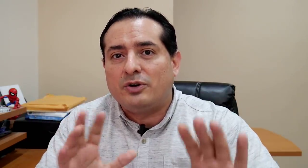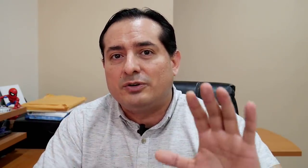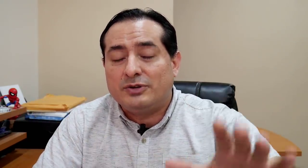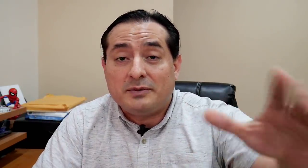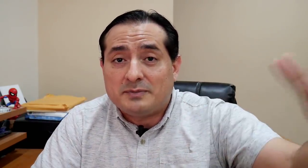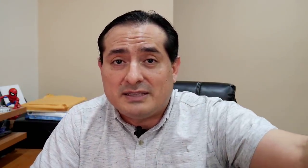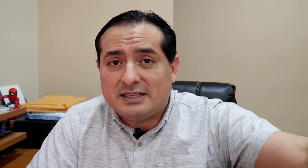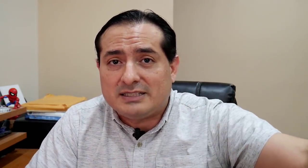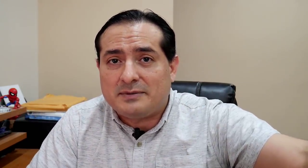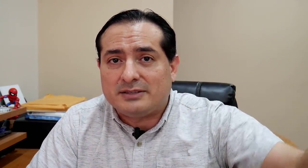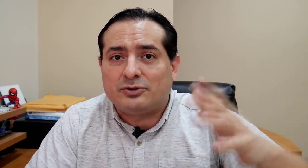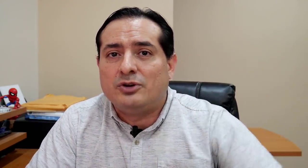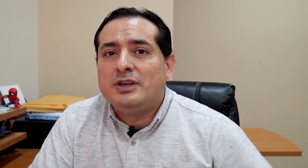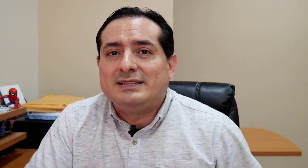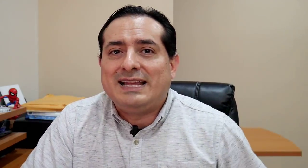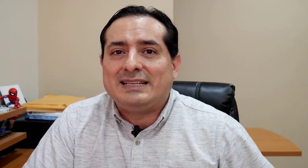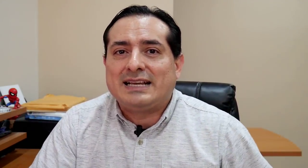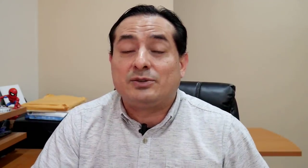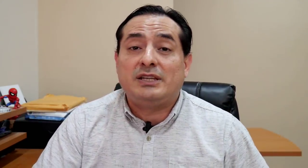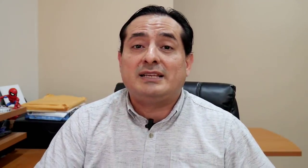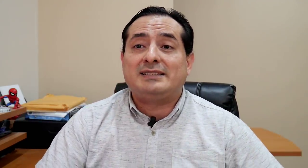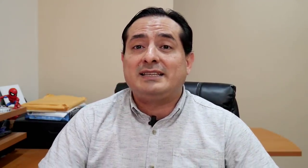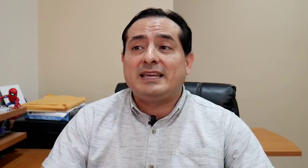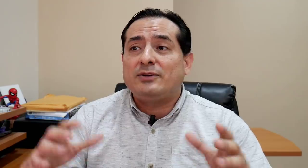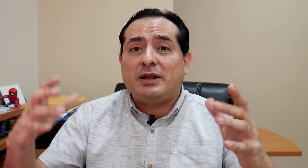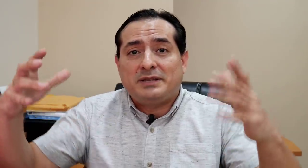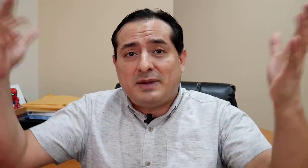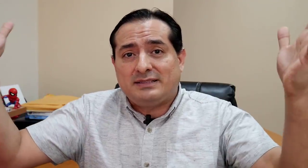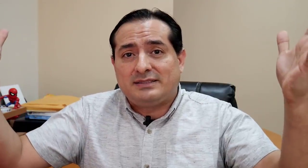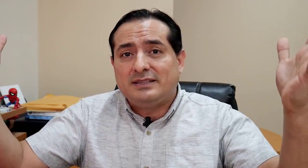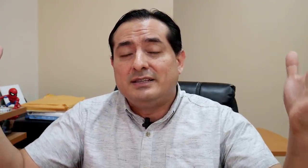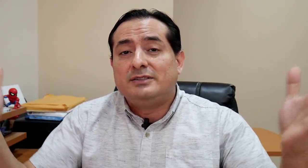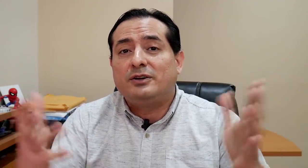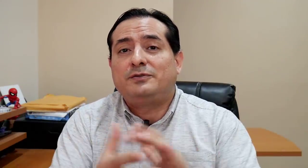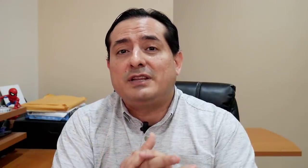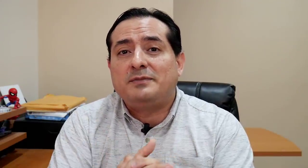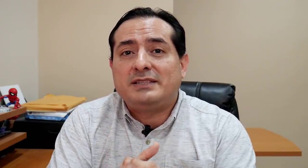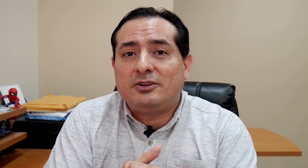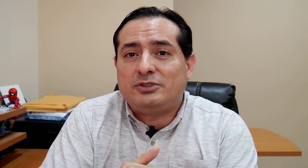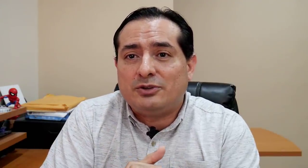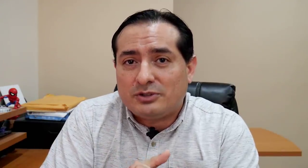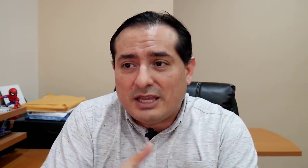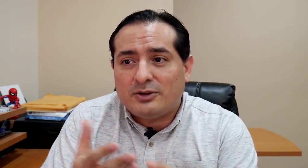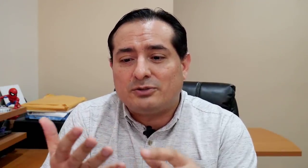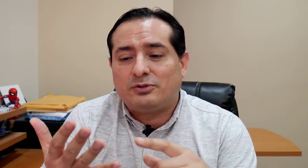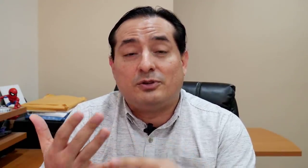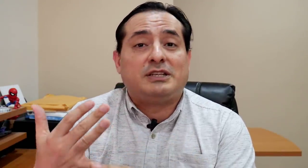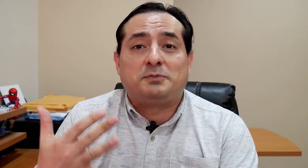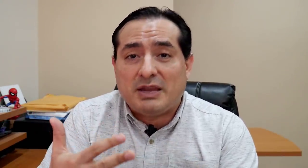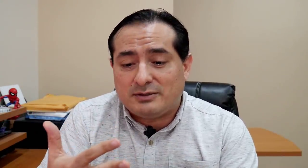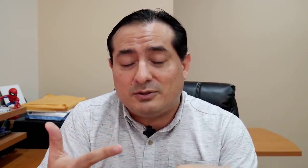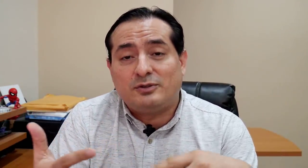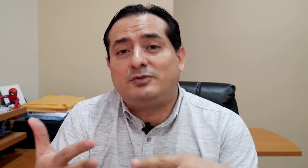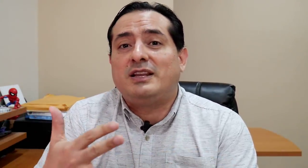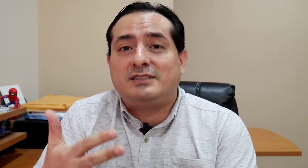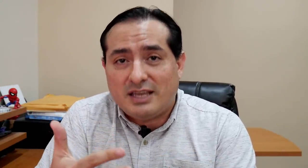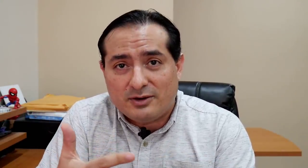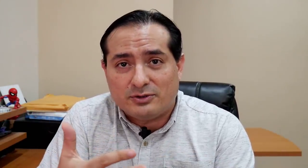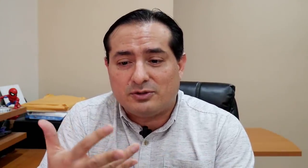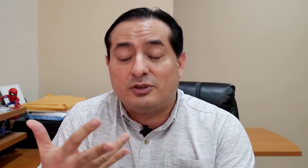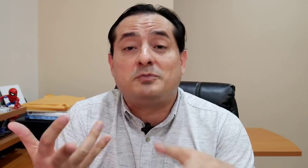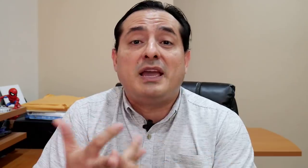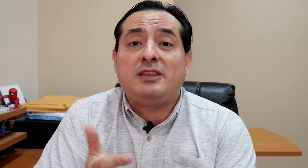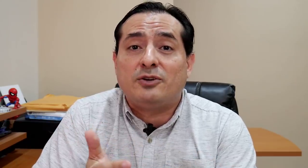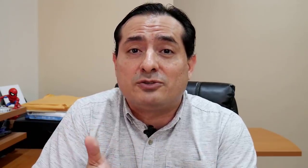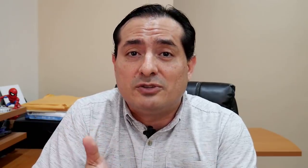riesgo una vez más el desabasto de las gasolinas así que una vez más no finalmente los chayoteros los expertos los financieros